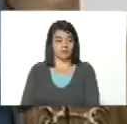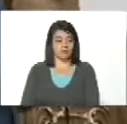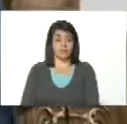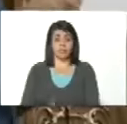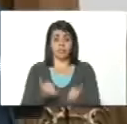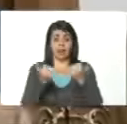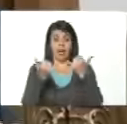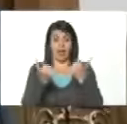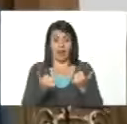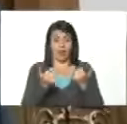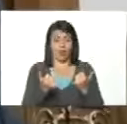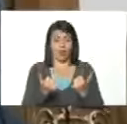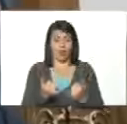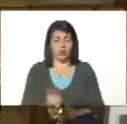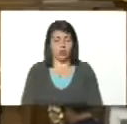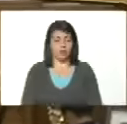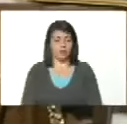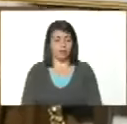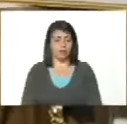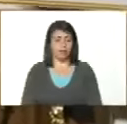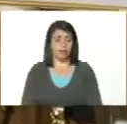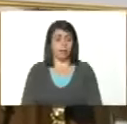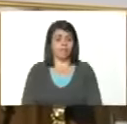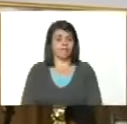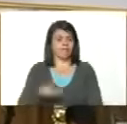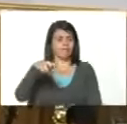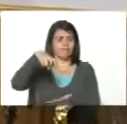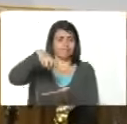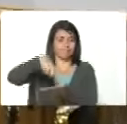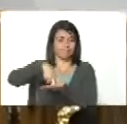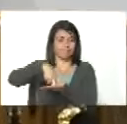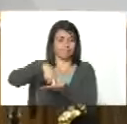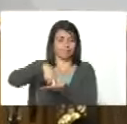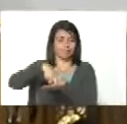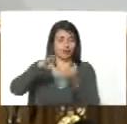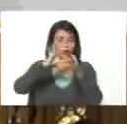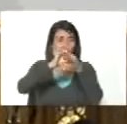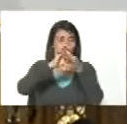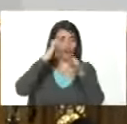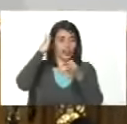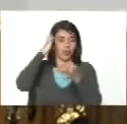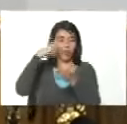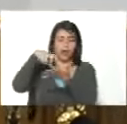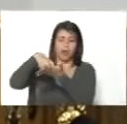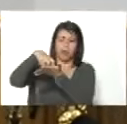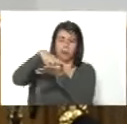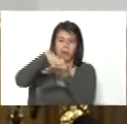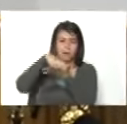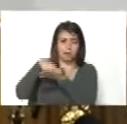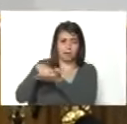Y ahora vienen estos arrodillados de la Unión Europea,